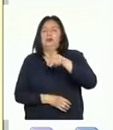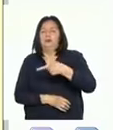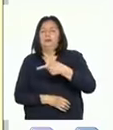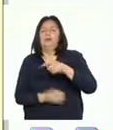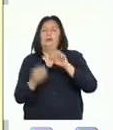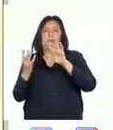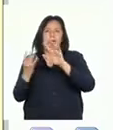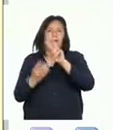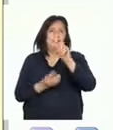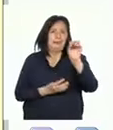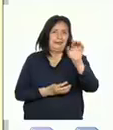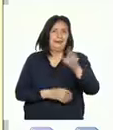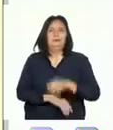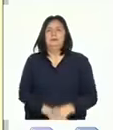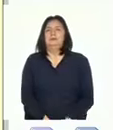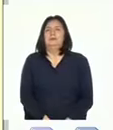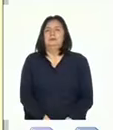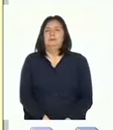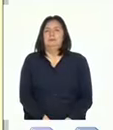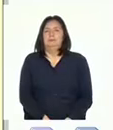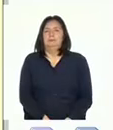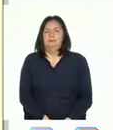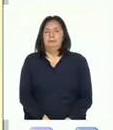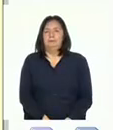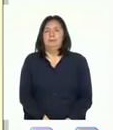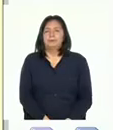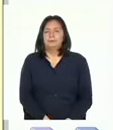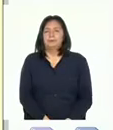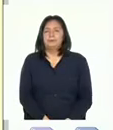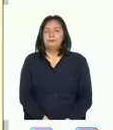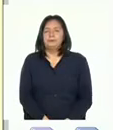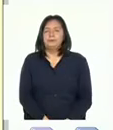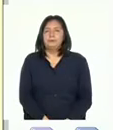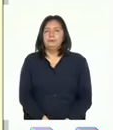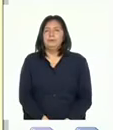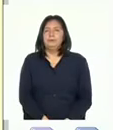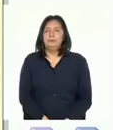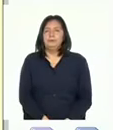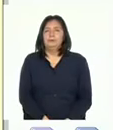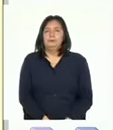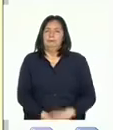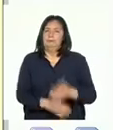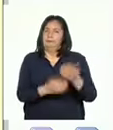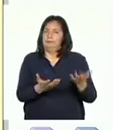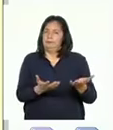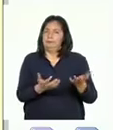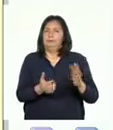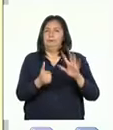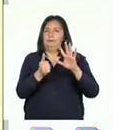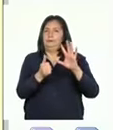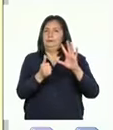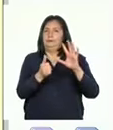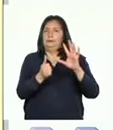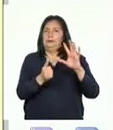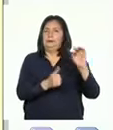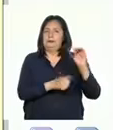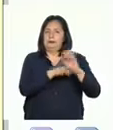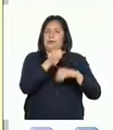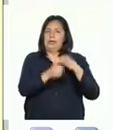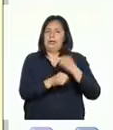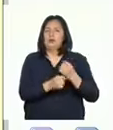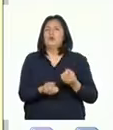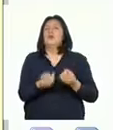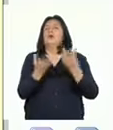2.920 horas. en 60 años